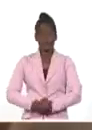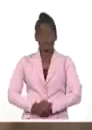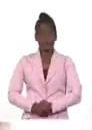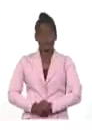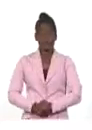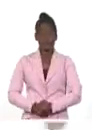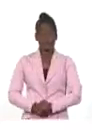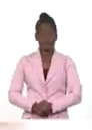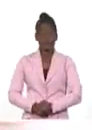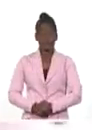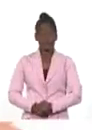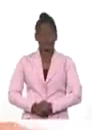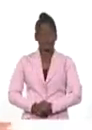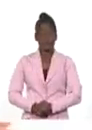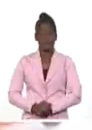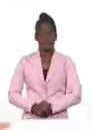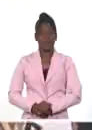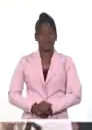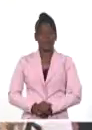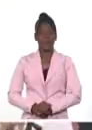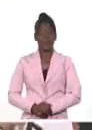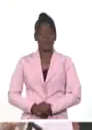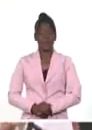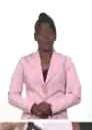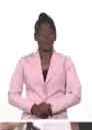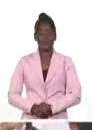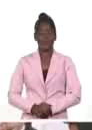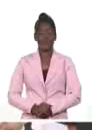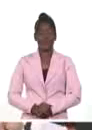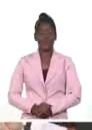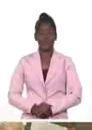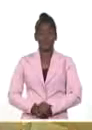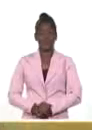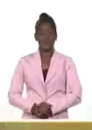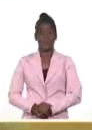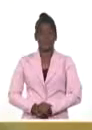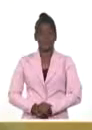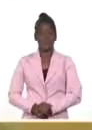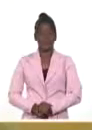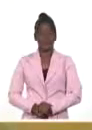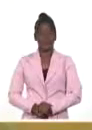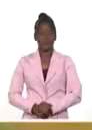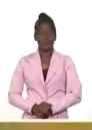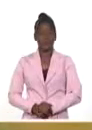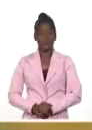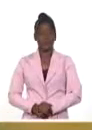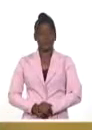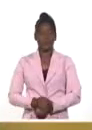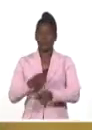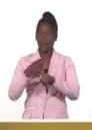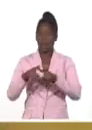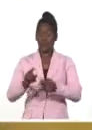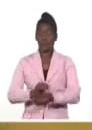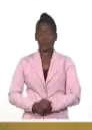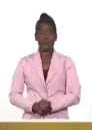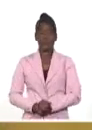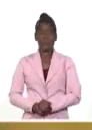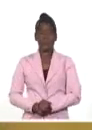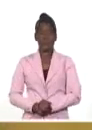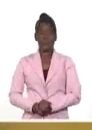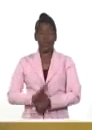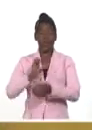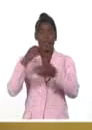Karina Sotomayor, Sistema Informativo de la Televisión Cubana. Y el Fondo Cubano de Bienes Culturales, la